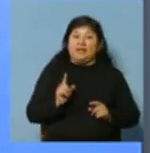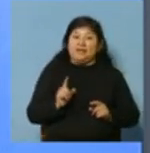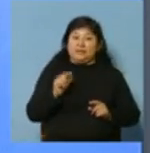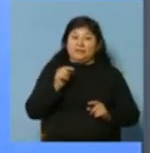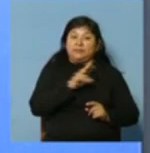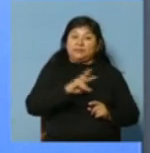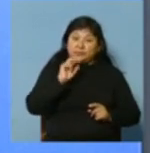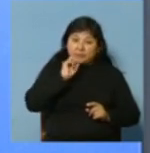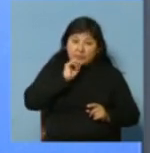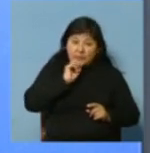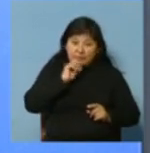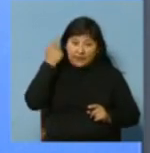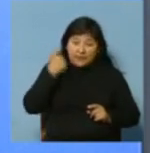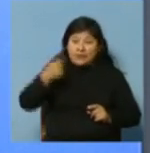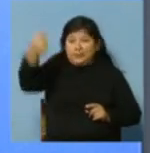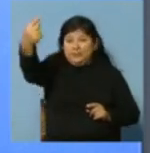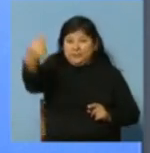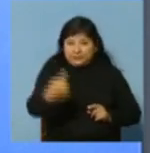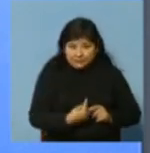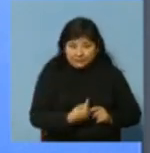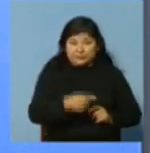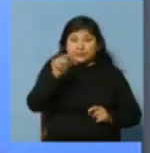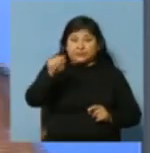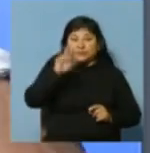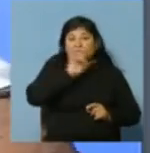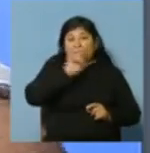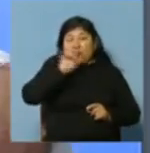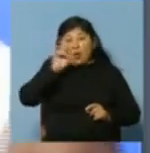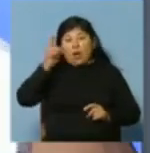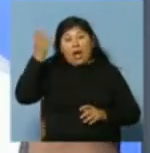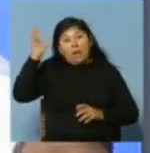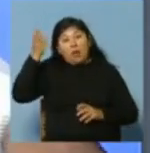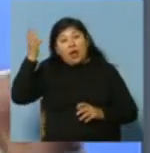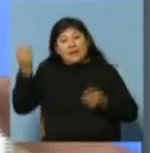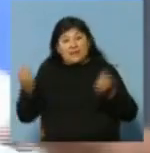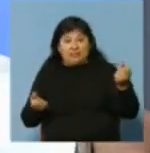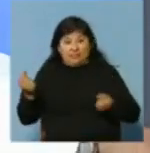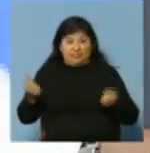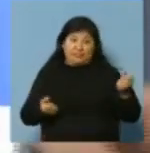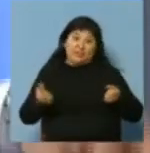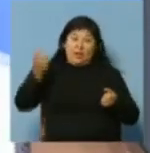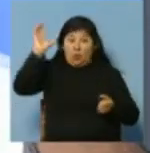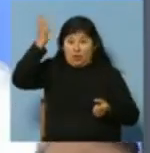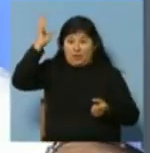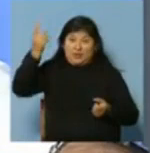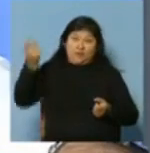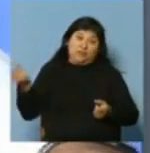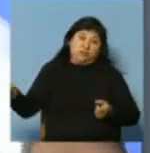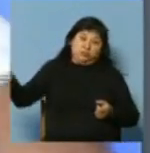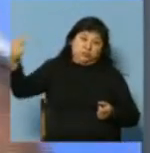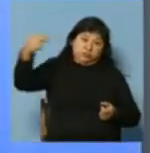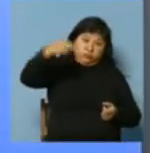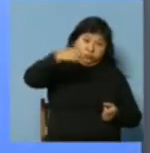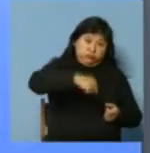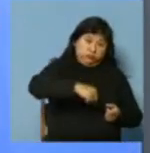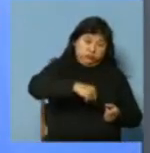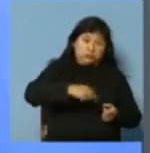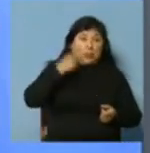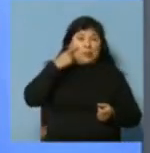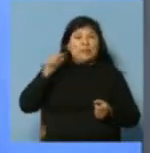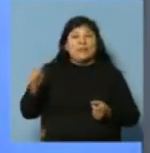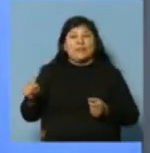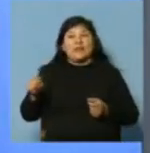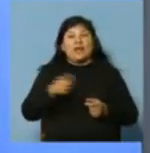de ginecología ingreso a una paciente traída por una ambulancia de un hospital con menos complejidad lo que habrá que la paciente ya tiene un cuadro complejo